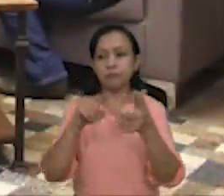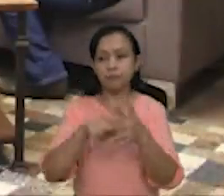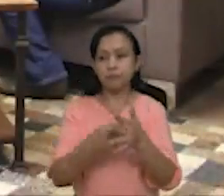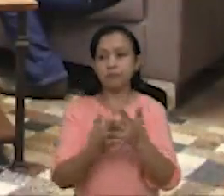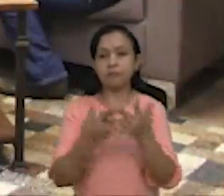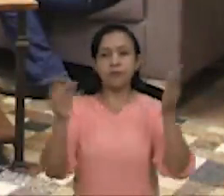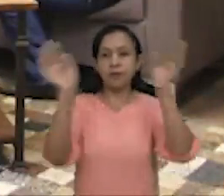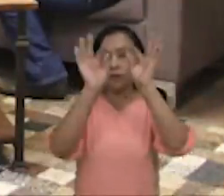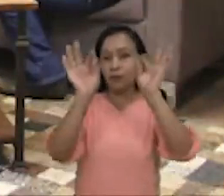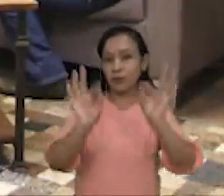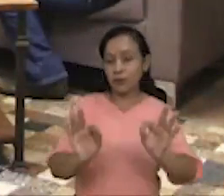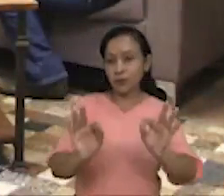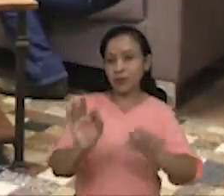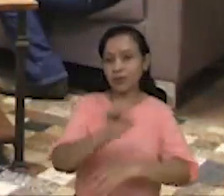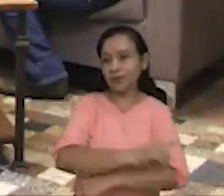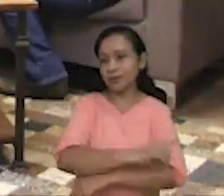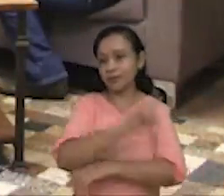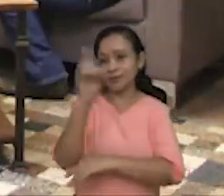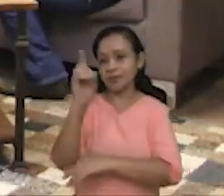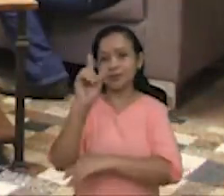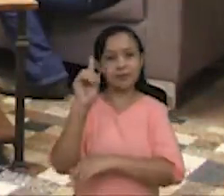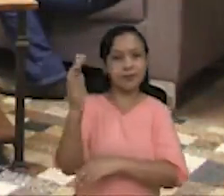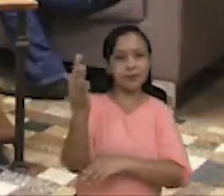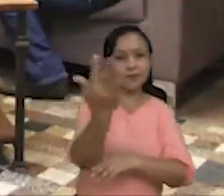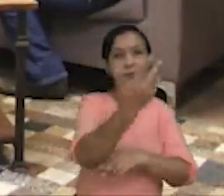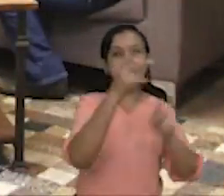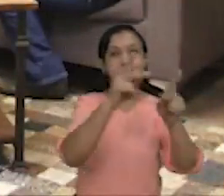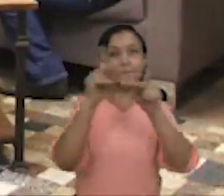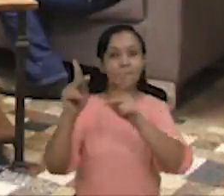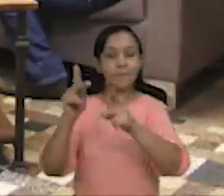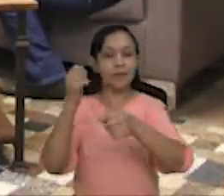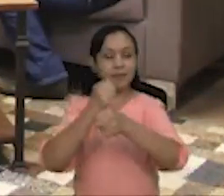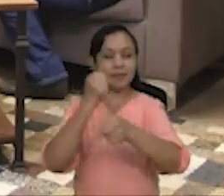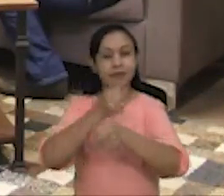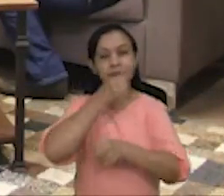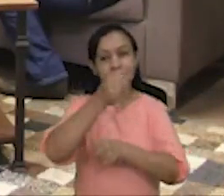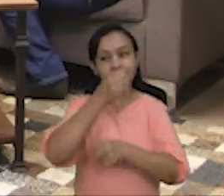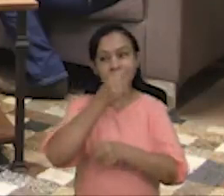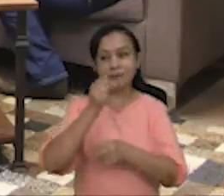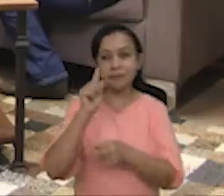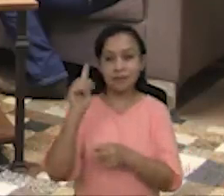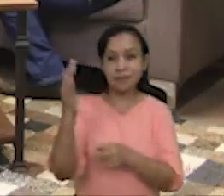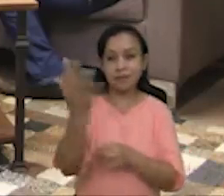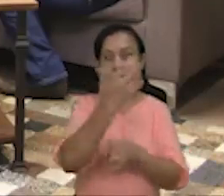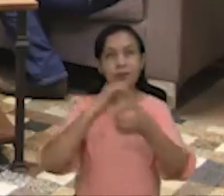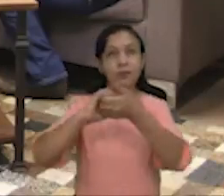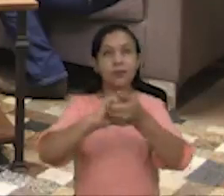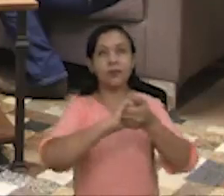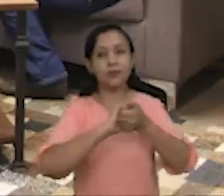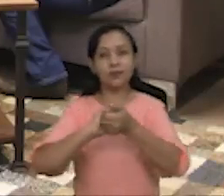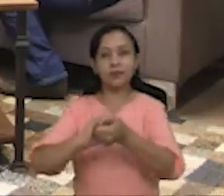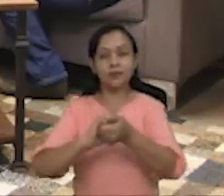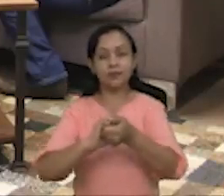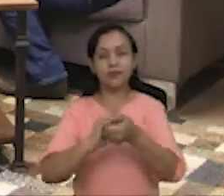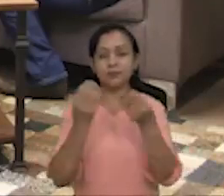la felicitación a Ariel, periodista, todo el personal de la Asamblea Nacional que trabaja en divulgación y prensa. Y a todos los colegas y las colegas.